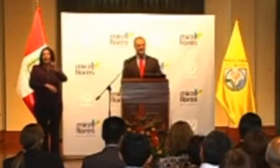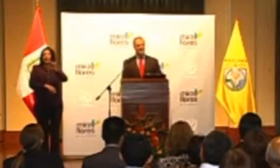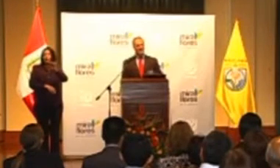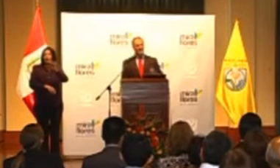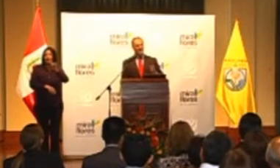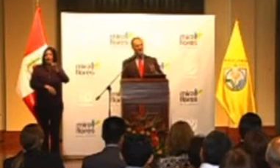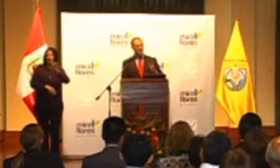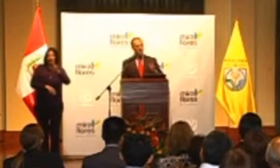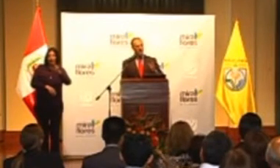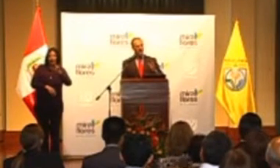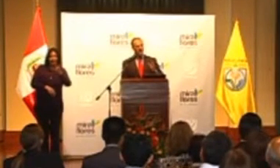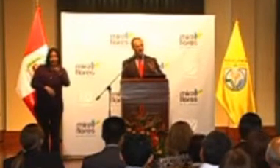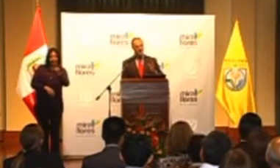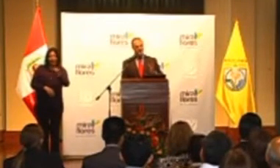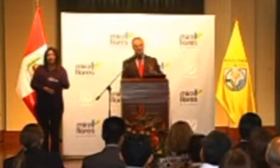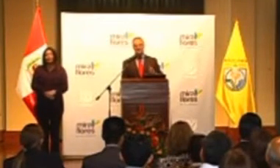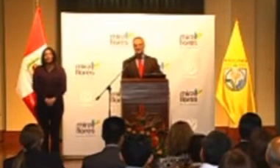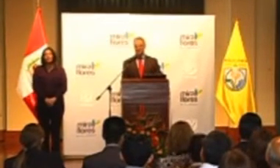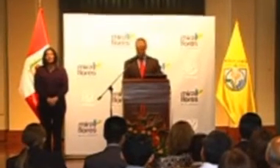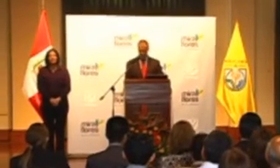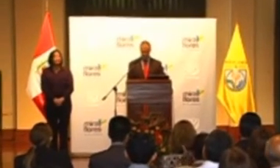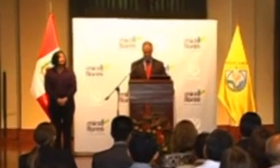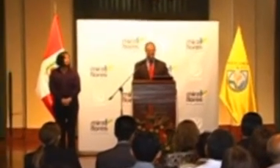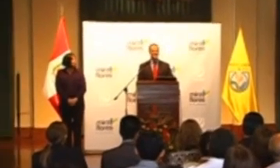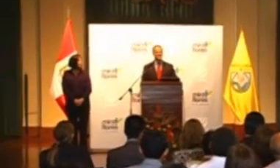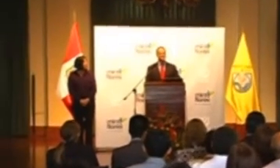Armendáriz y vamos a...